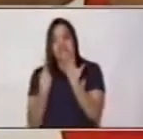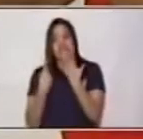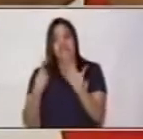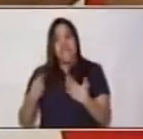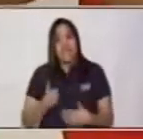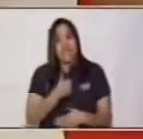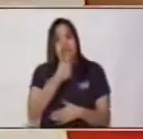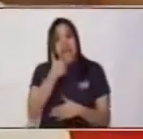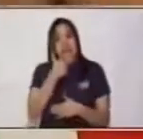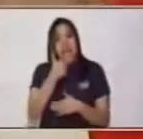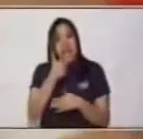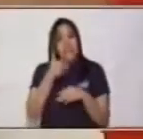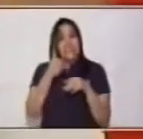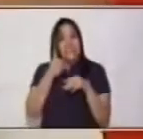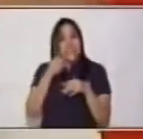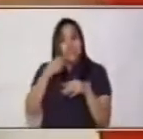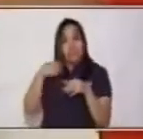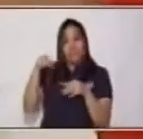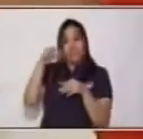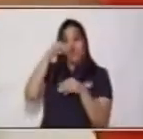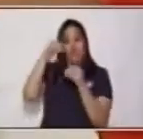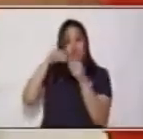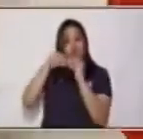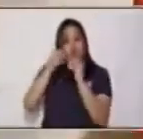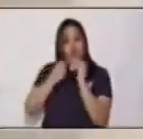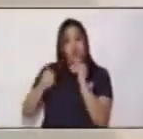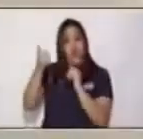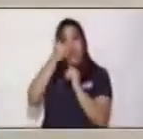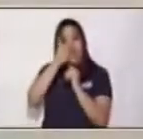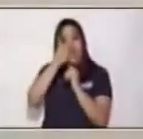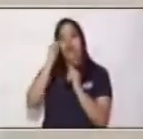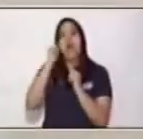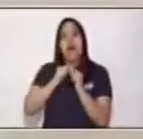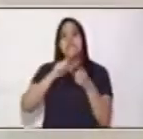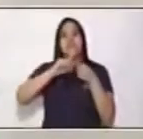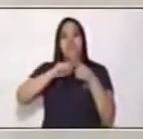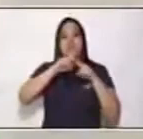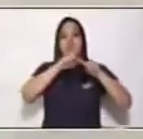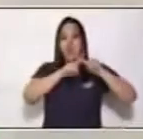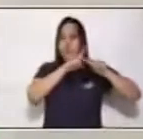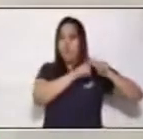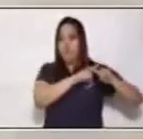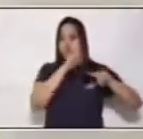potencias se multiplican. 2 por 2, 4.